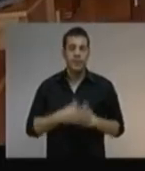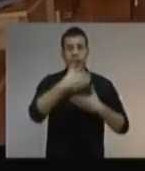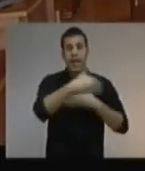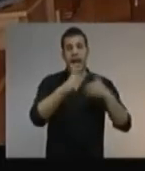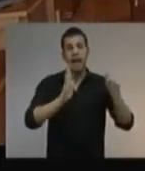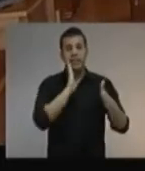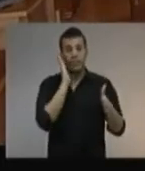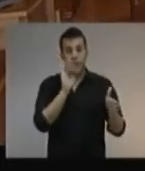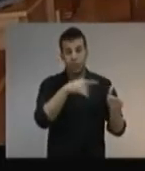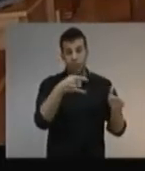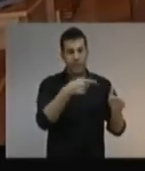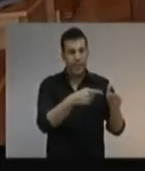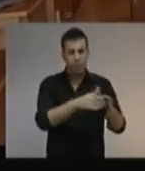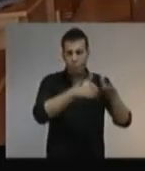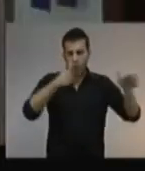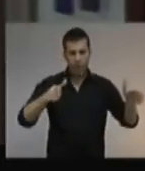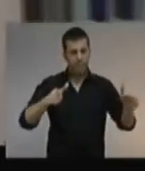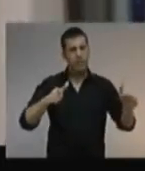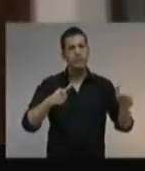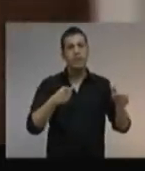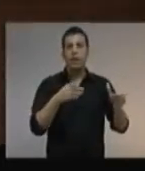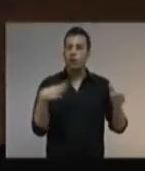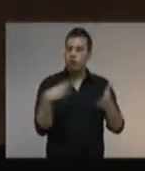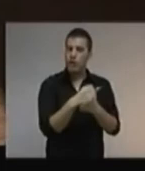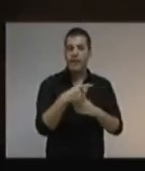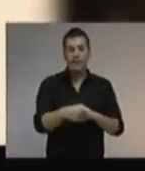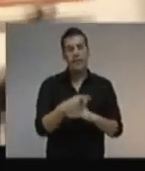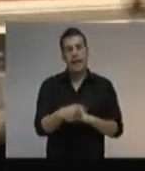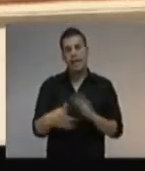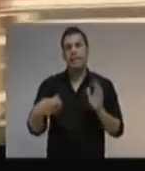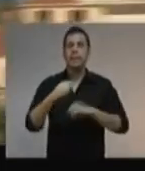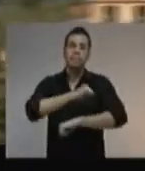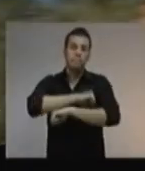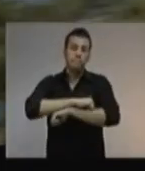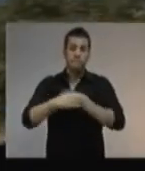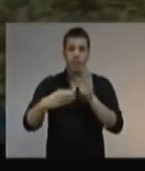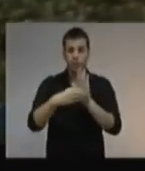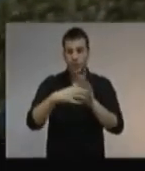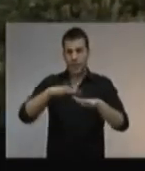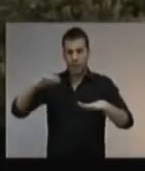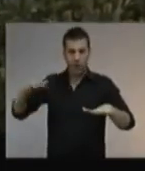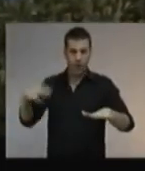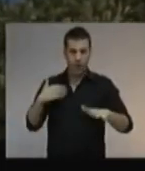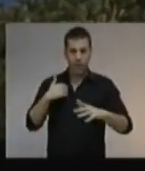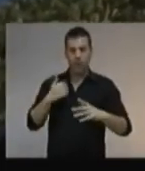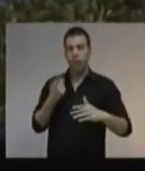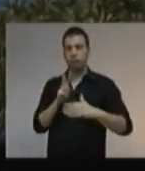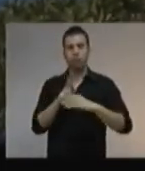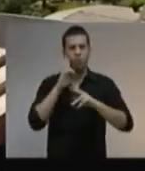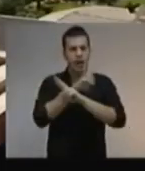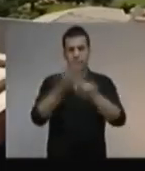Las habitaciones dobles son muy amplias. Todas ellas cuentan con balcón y la mayoría goza de unas espectaculares vistas.